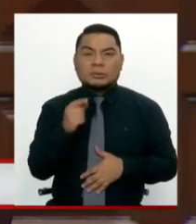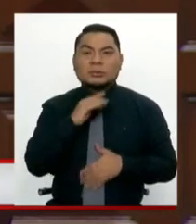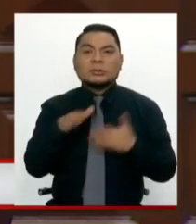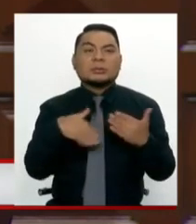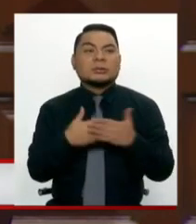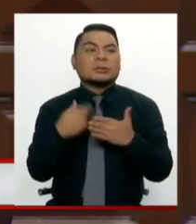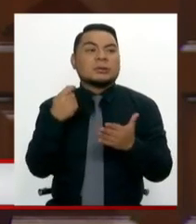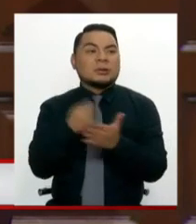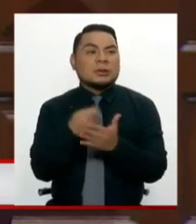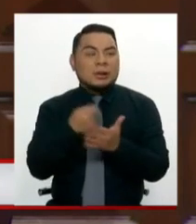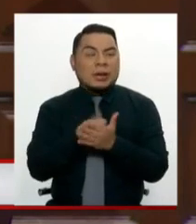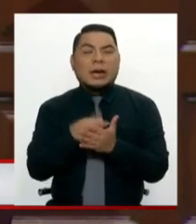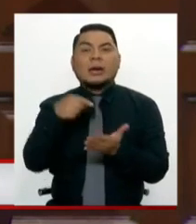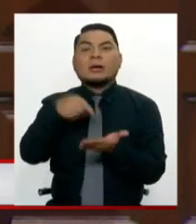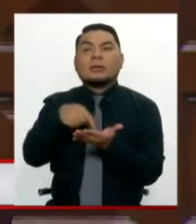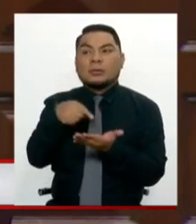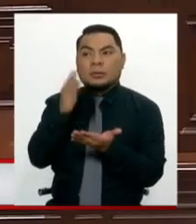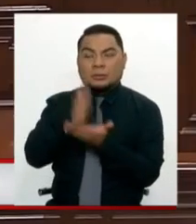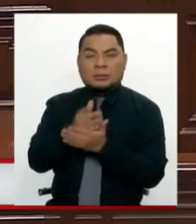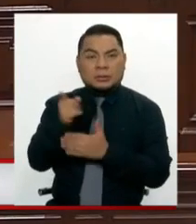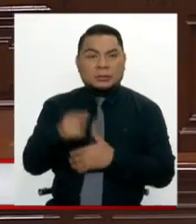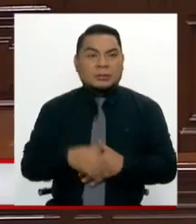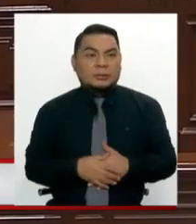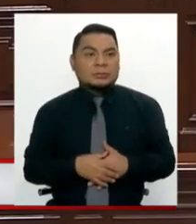una remuneración mínima vital.